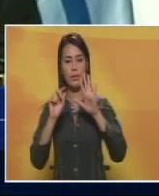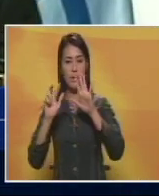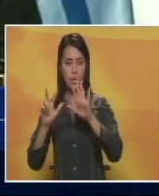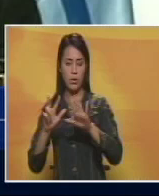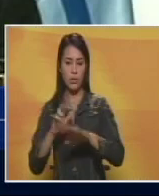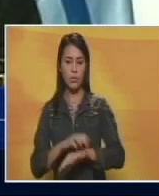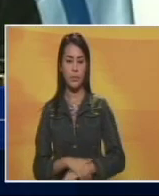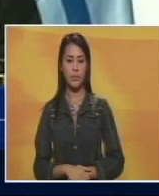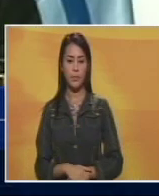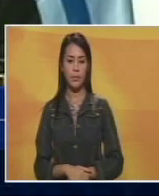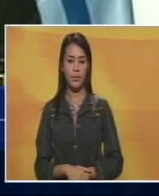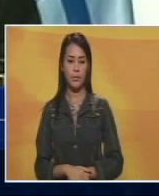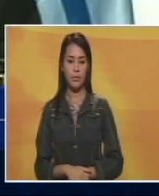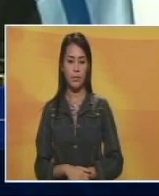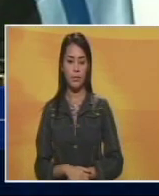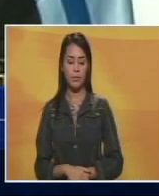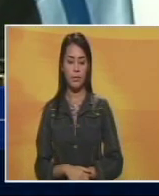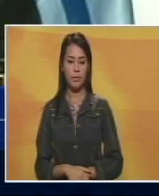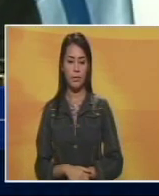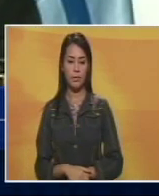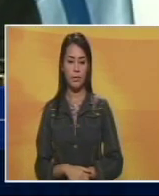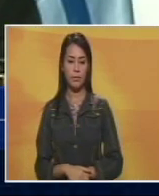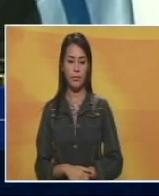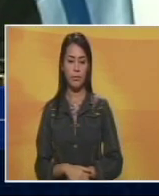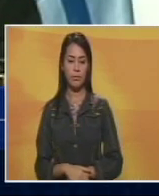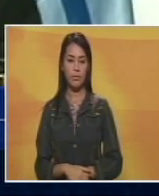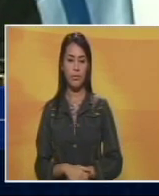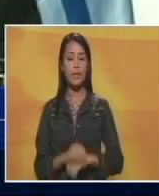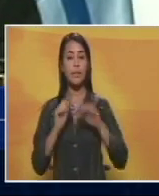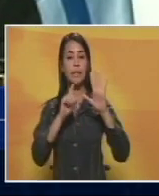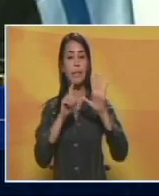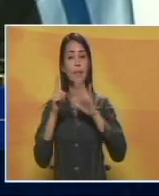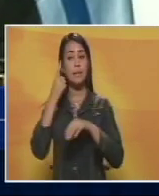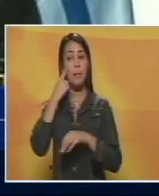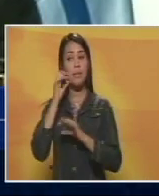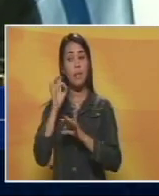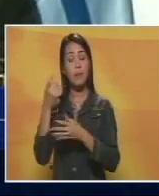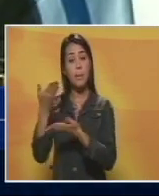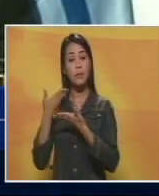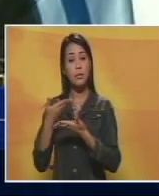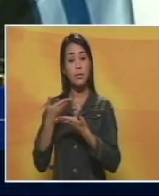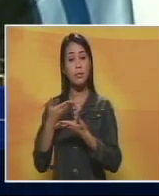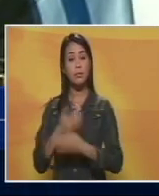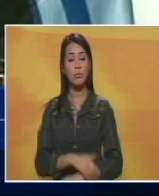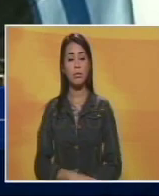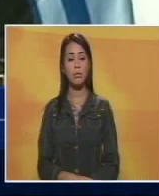168 cisternas, quedando 66 pendientes para la entrega.